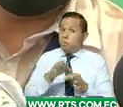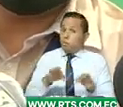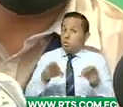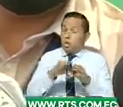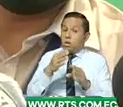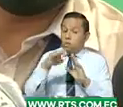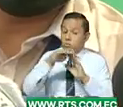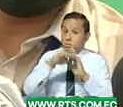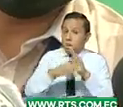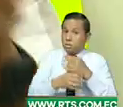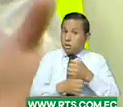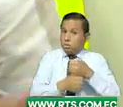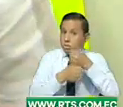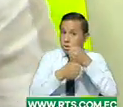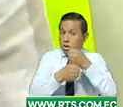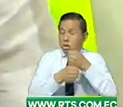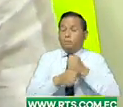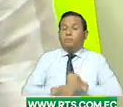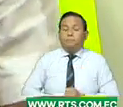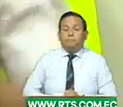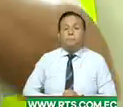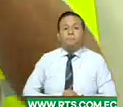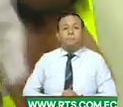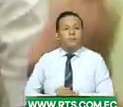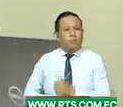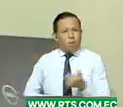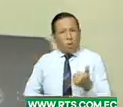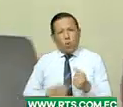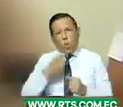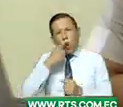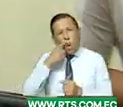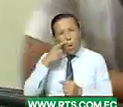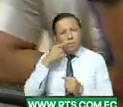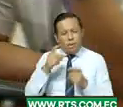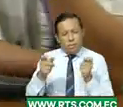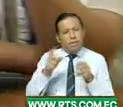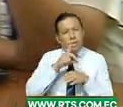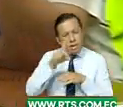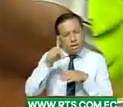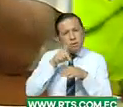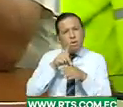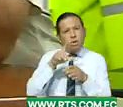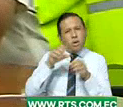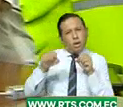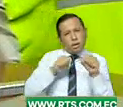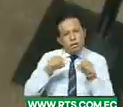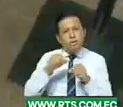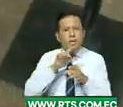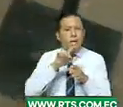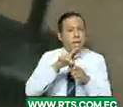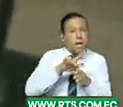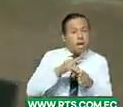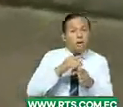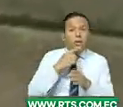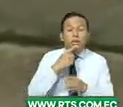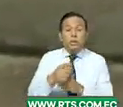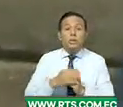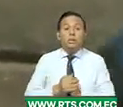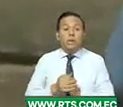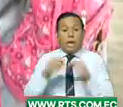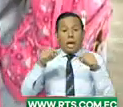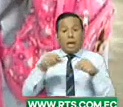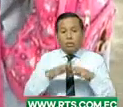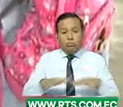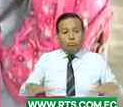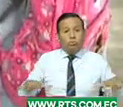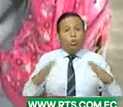semana. Alan Acay, director de gestión de riesgo del municipio de Guayaquil, nos contaba que son 43 los planteles que estarían